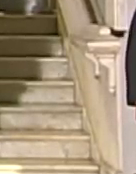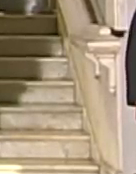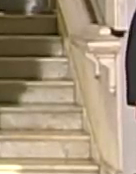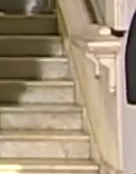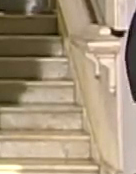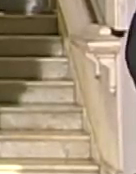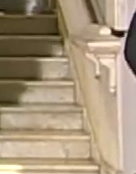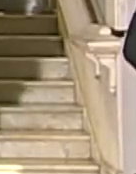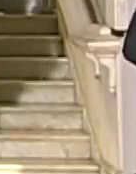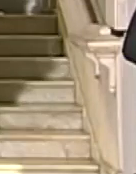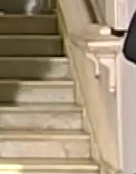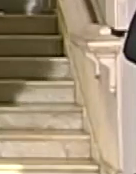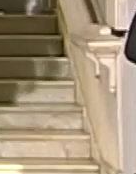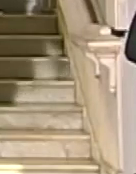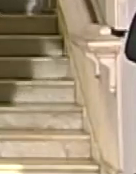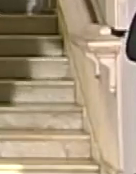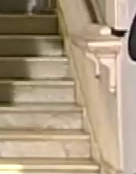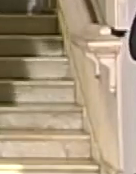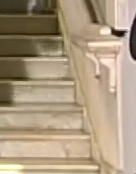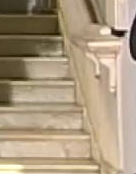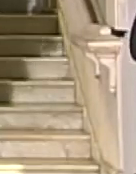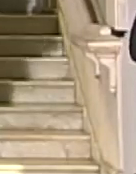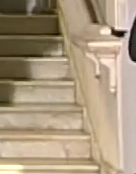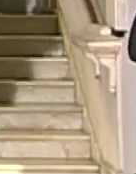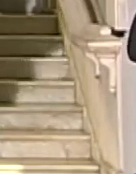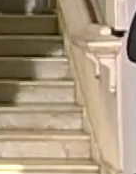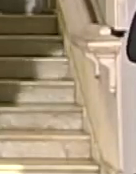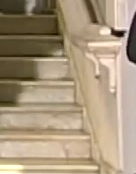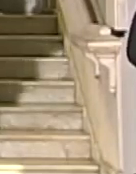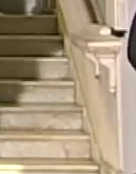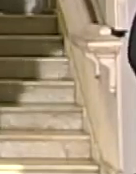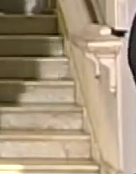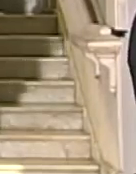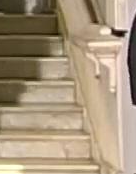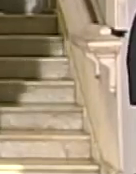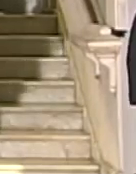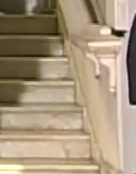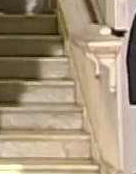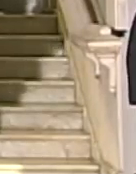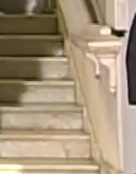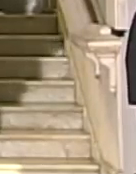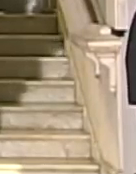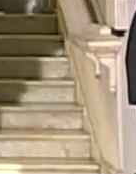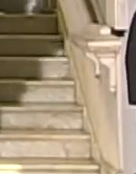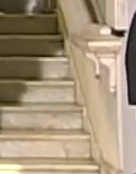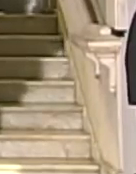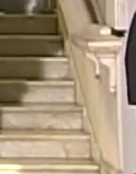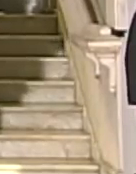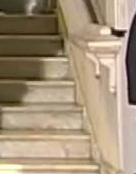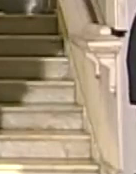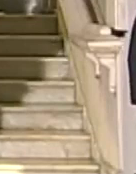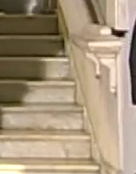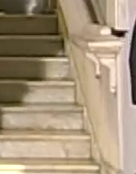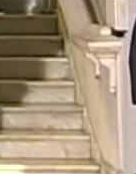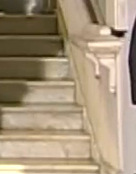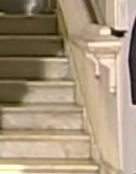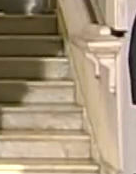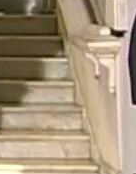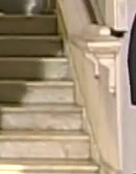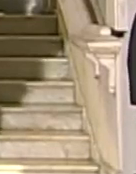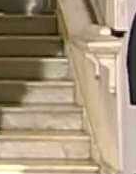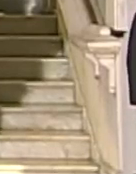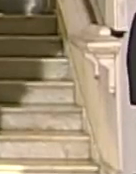de Venezuela, de Cuba, Telesur y más allá, a las agencias de noticias.